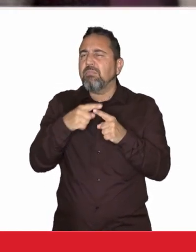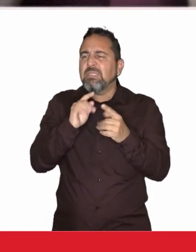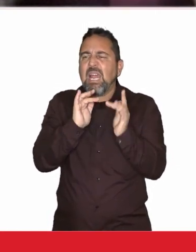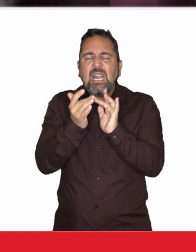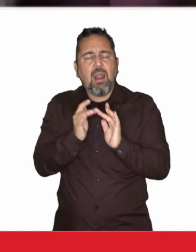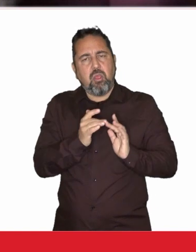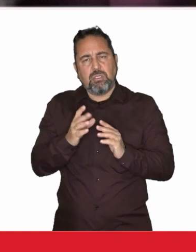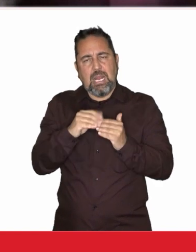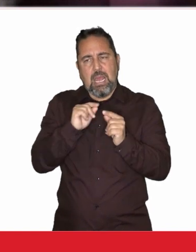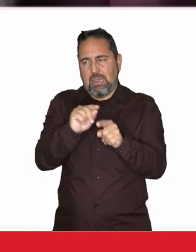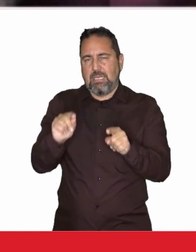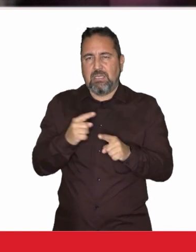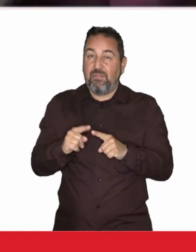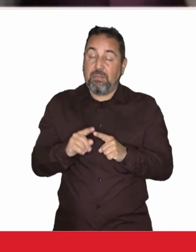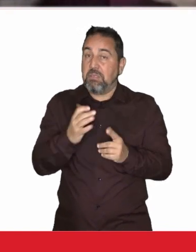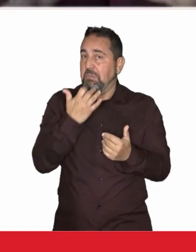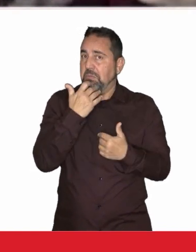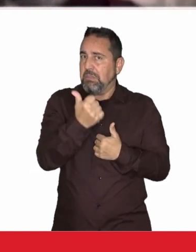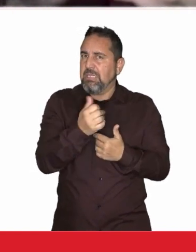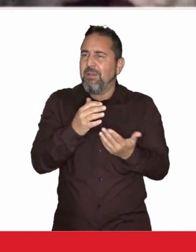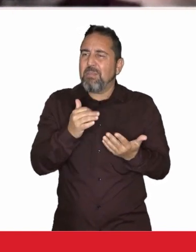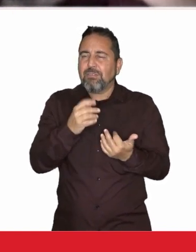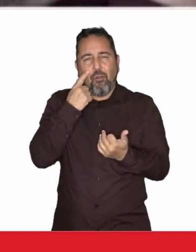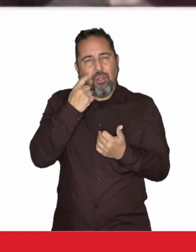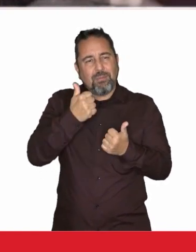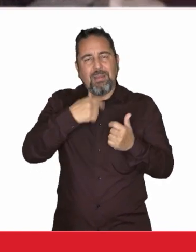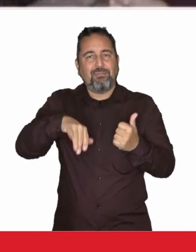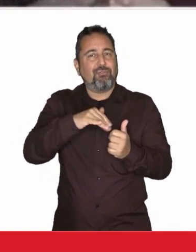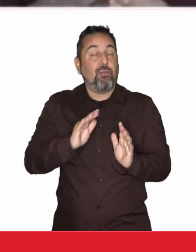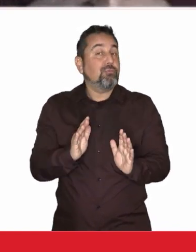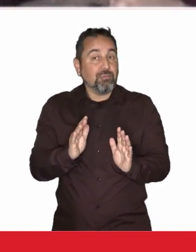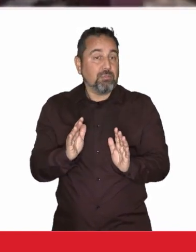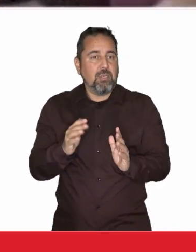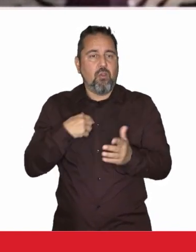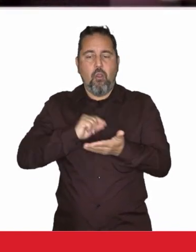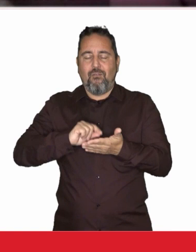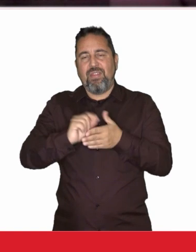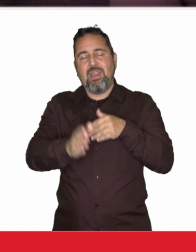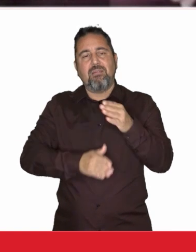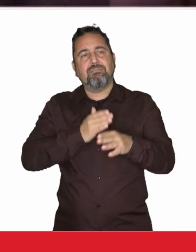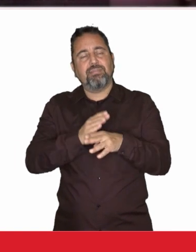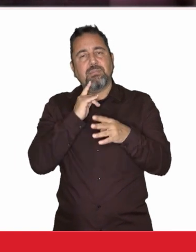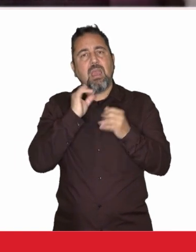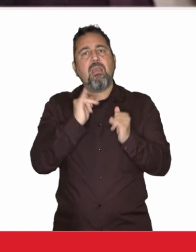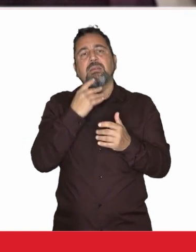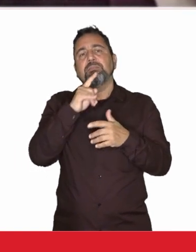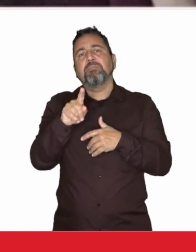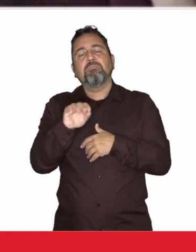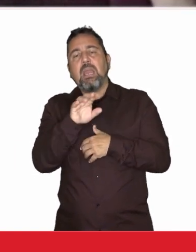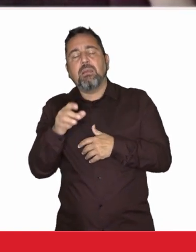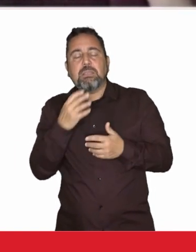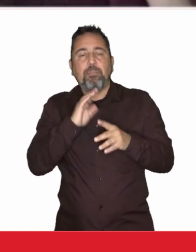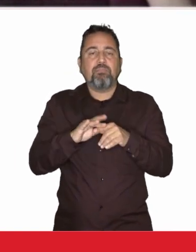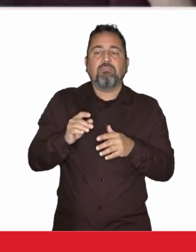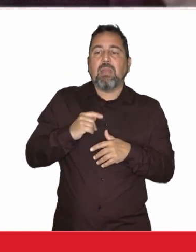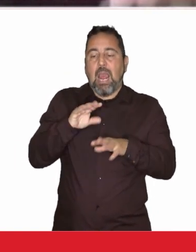utilizando diferentes relaciones con clientes, ¿sí? Pero si queréis, vamos un poco a las que más conocemos todos y todas, que es, voy a la oficina y tengo ahí al